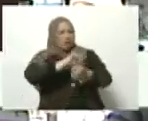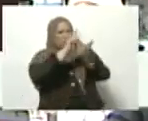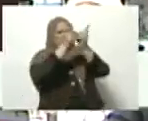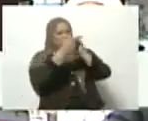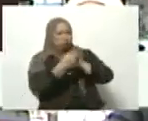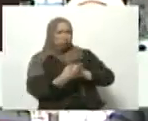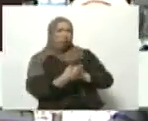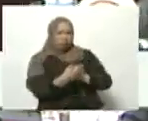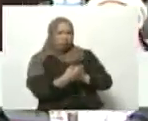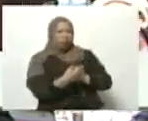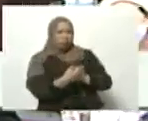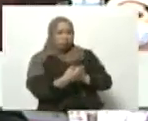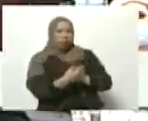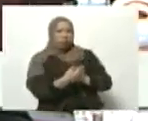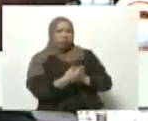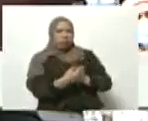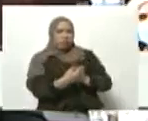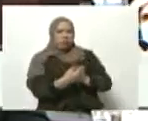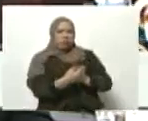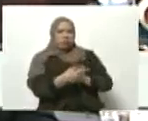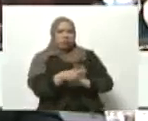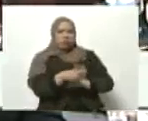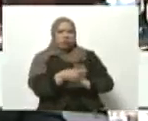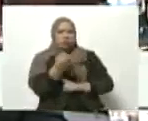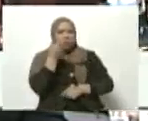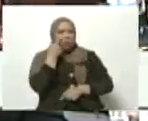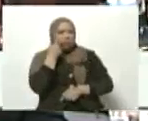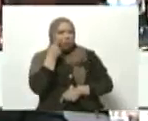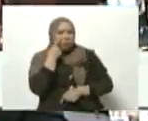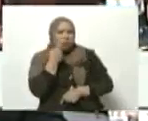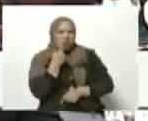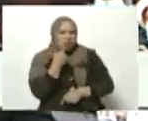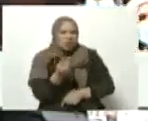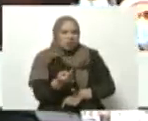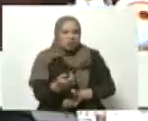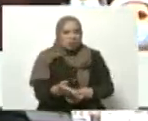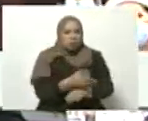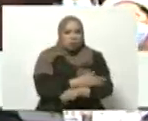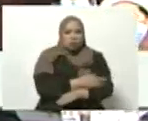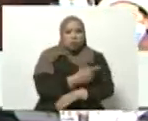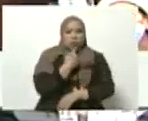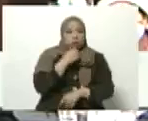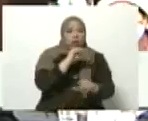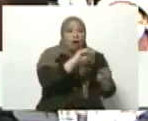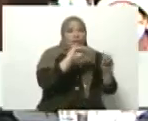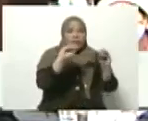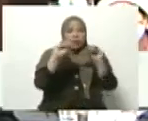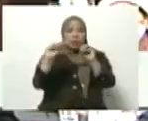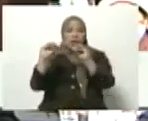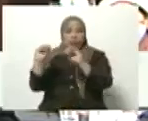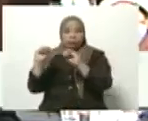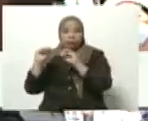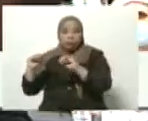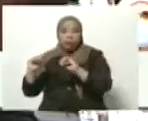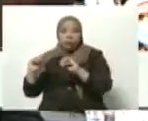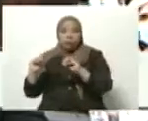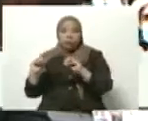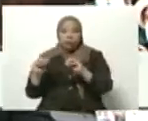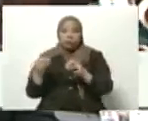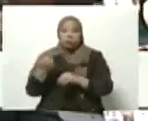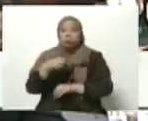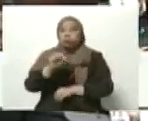Uno. Y en la alerta que usted nos da, que quiero decirle que